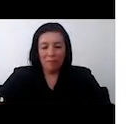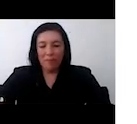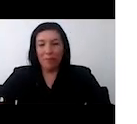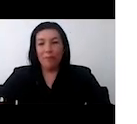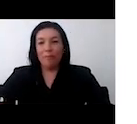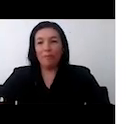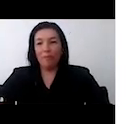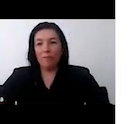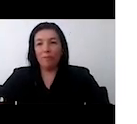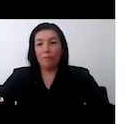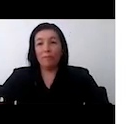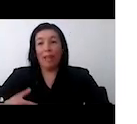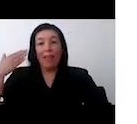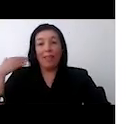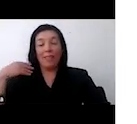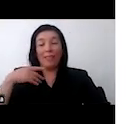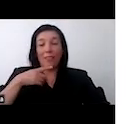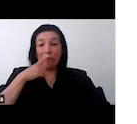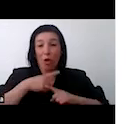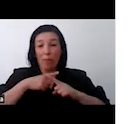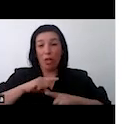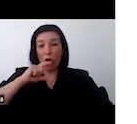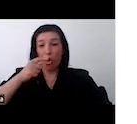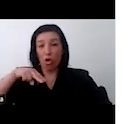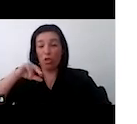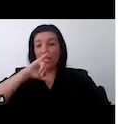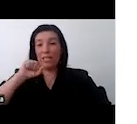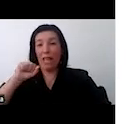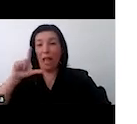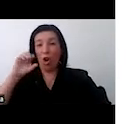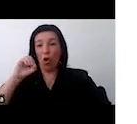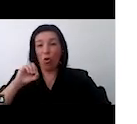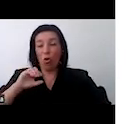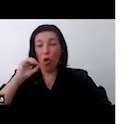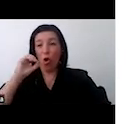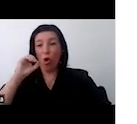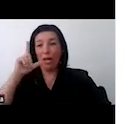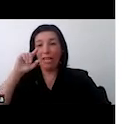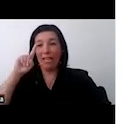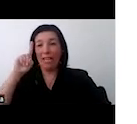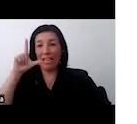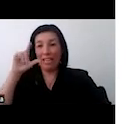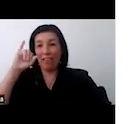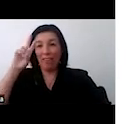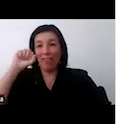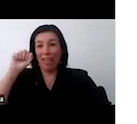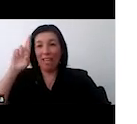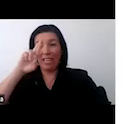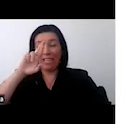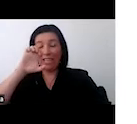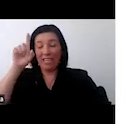Eh, Como mencionó ahí, mi nombre es Gonzalo Olivares Díaz. Eh, yo soy diseñador gráfico de